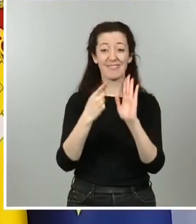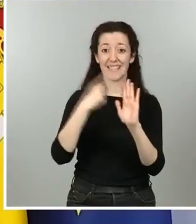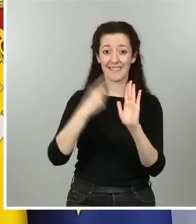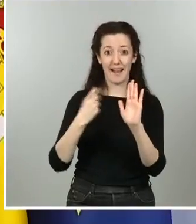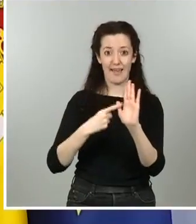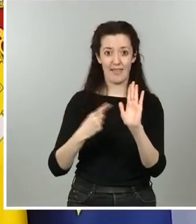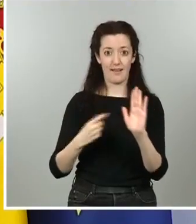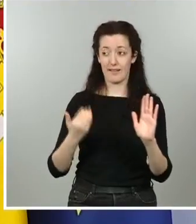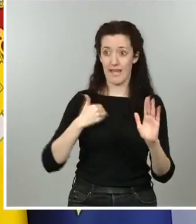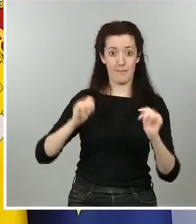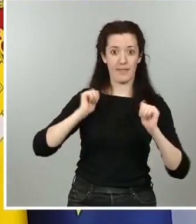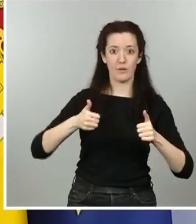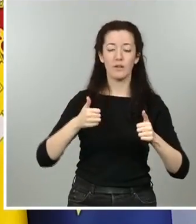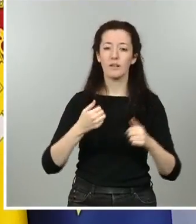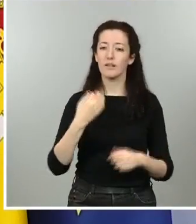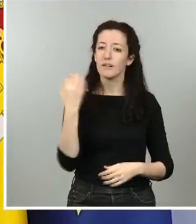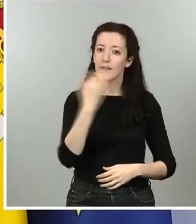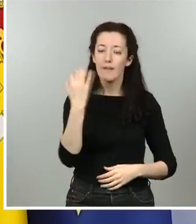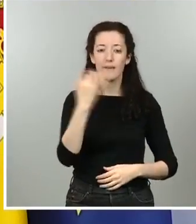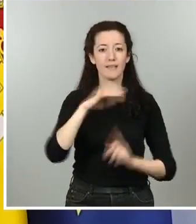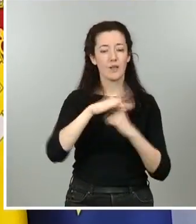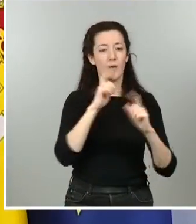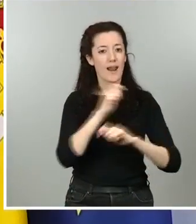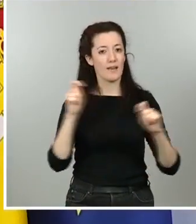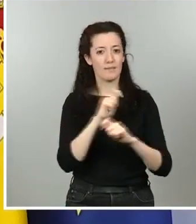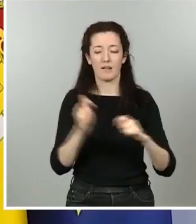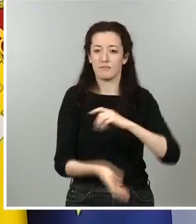es imprescindible seguir manteniendo el estado de alarma. Y lo es para